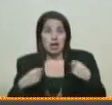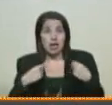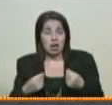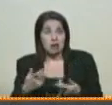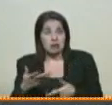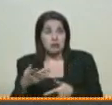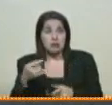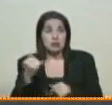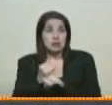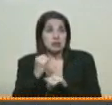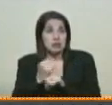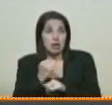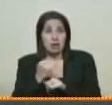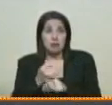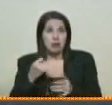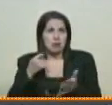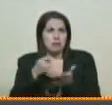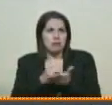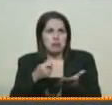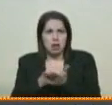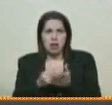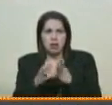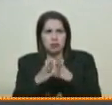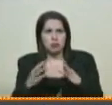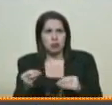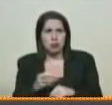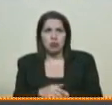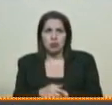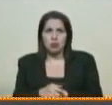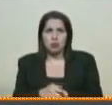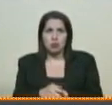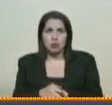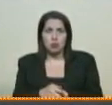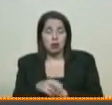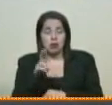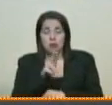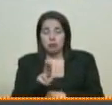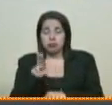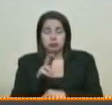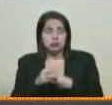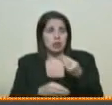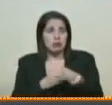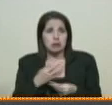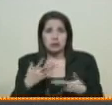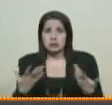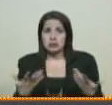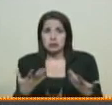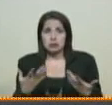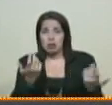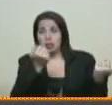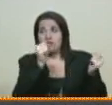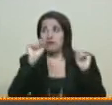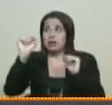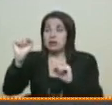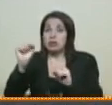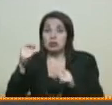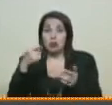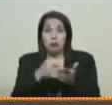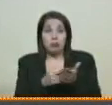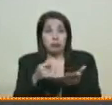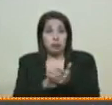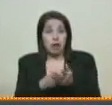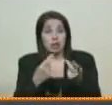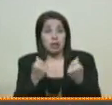billetera digital, ellos pueden pagar todo digitalmente, como está haciendo nuestro pueblo. Nuestro pueblo se ha defendido ante la escasez de